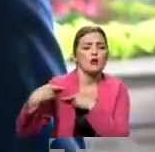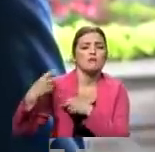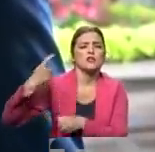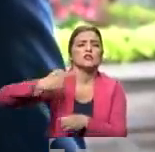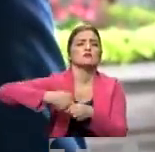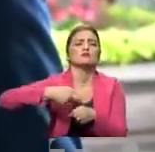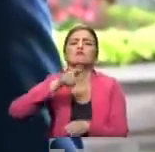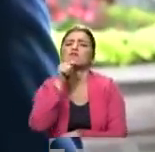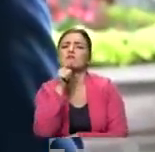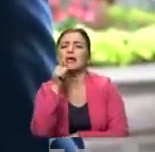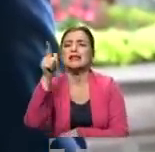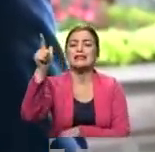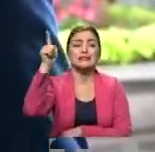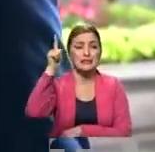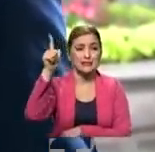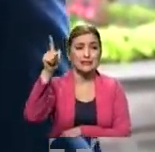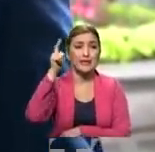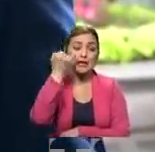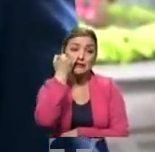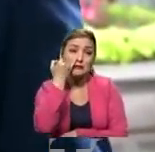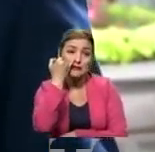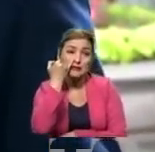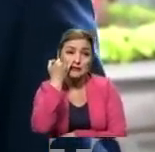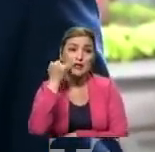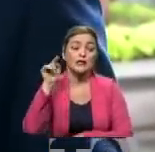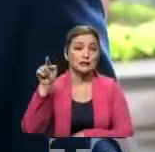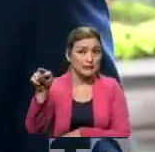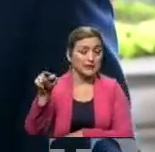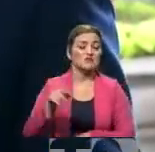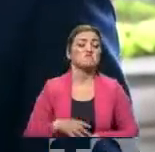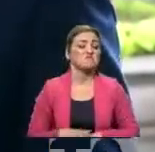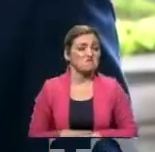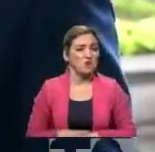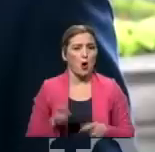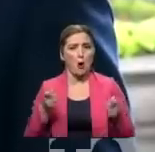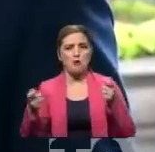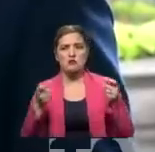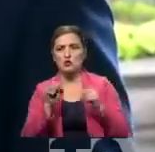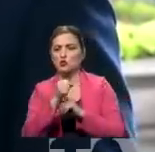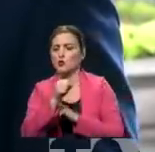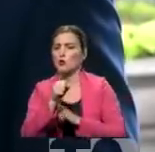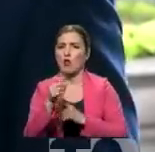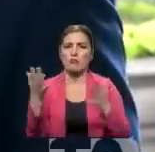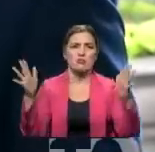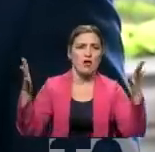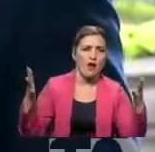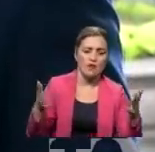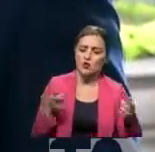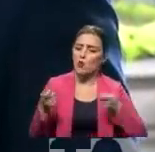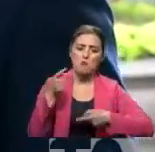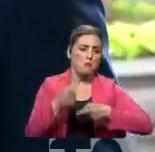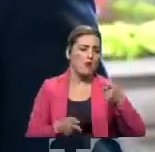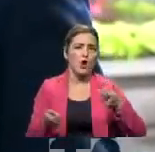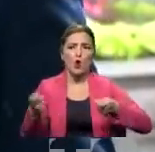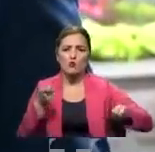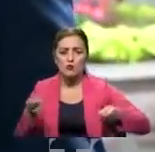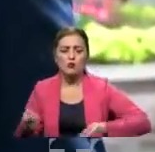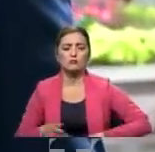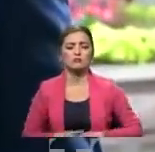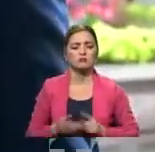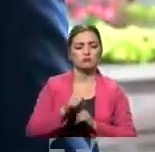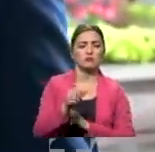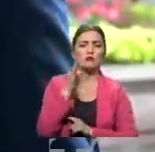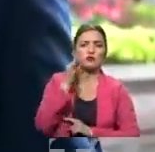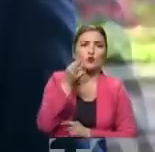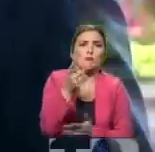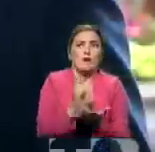y exclusiva de los líderes indígenas que no tienen control de la situación, lo que está sucediendo y lo que puede